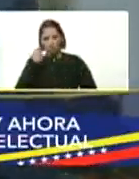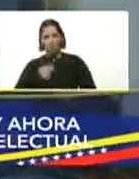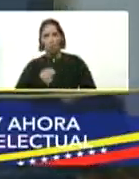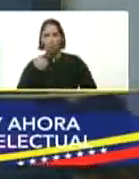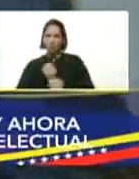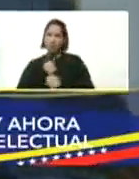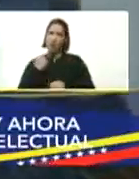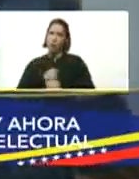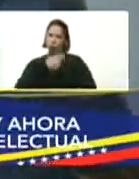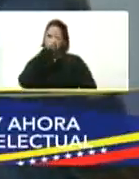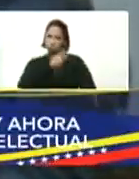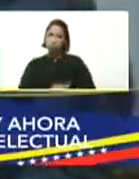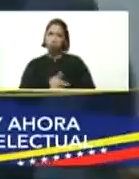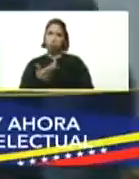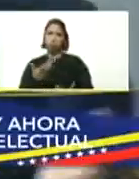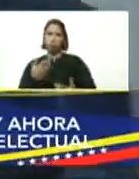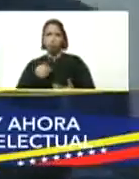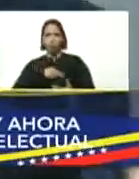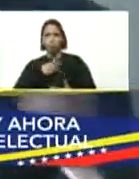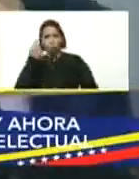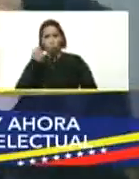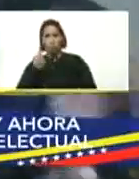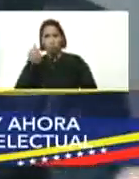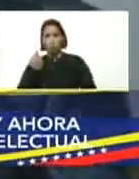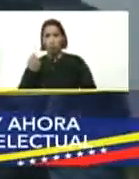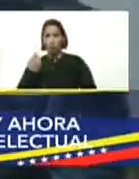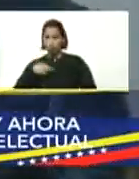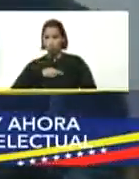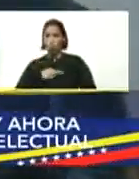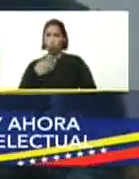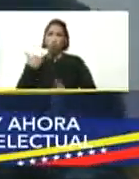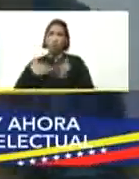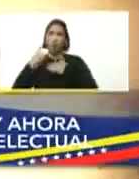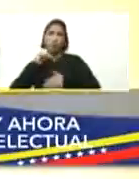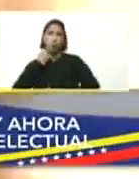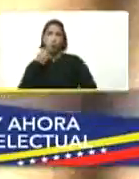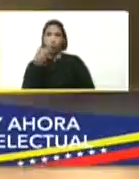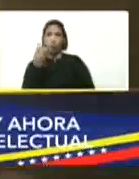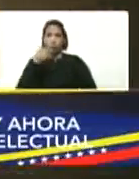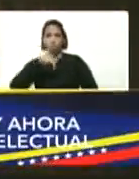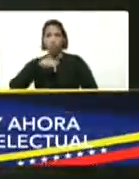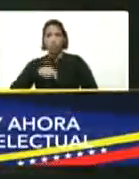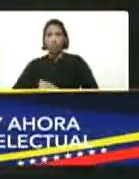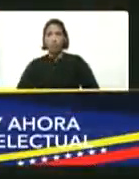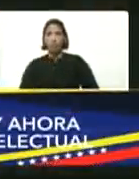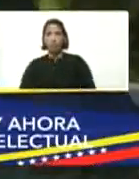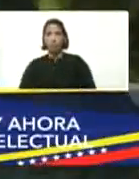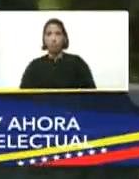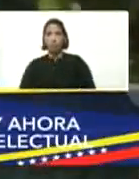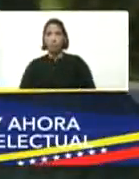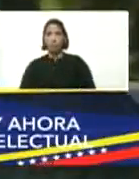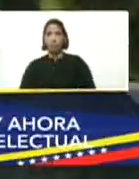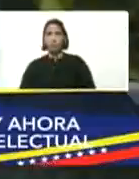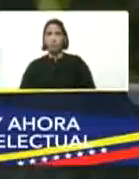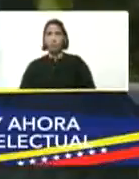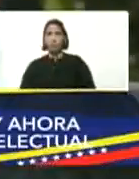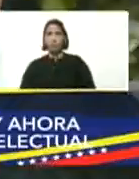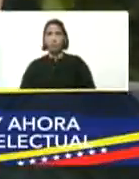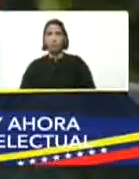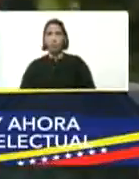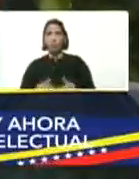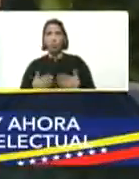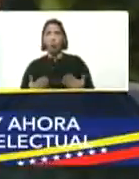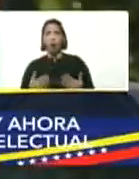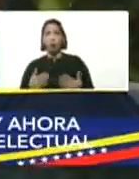obrero, trabajador, fuimos diputados nosotros en el antiguo Congreso aquí, se te olvidó mencionarlo. Cuando existía la Cámara